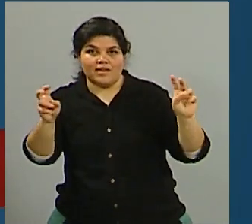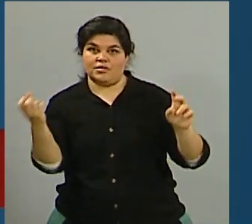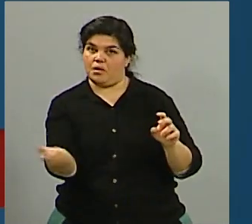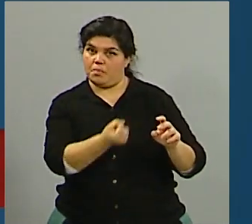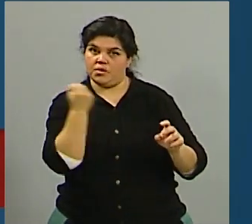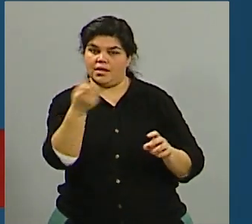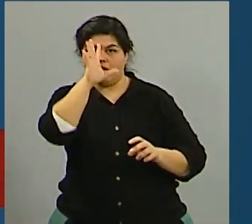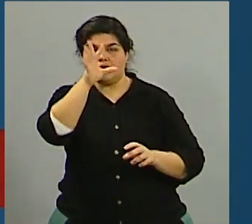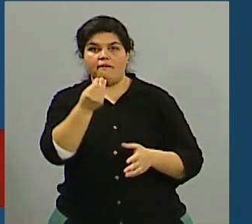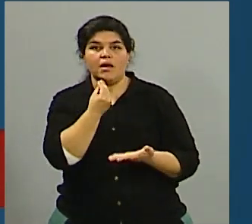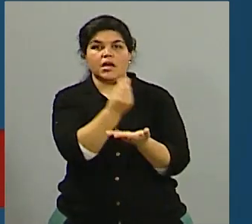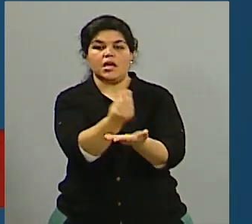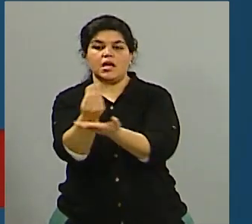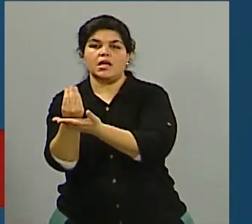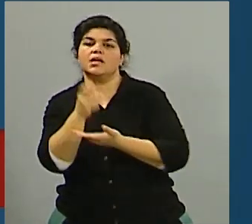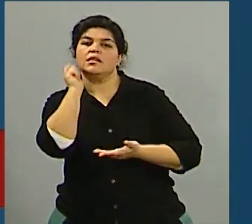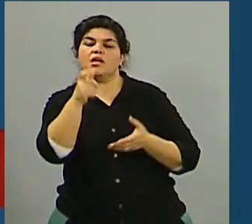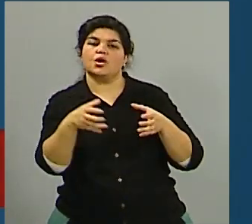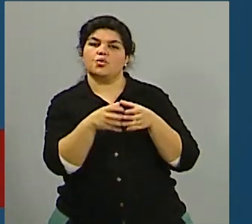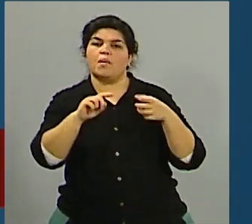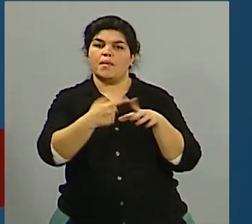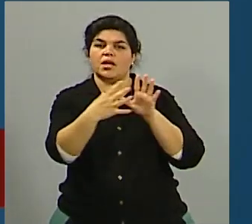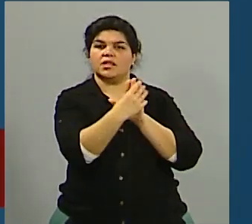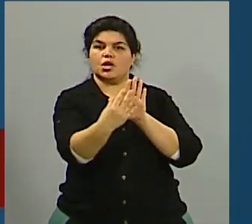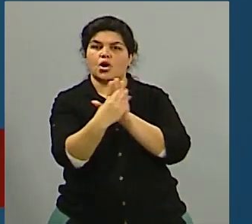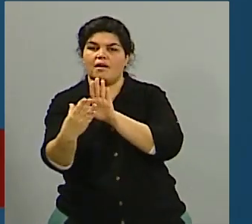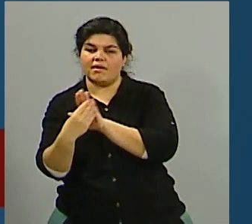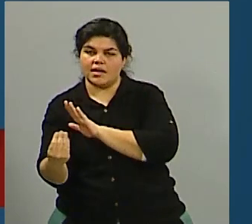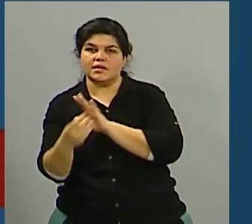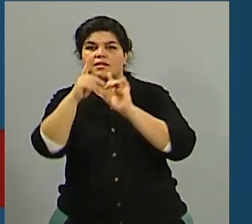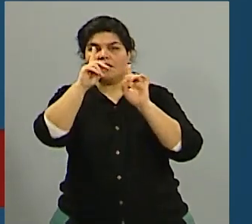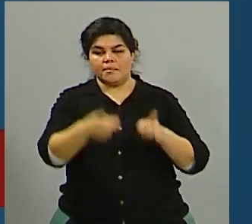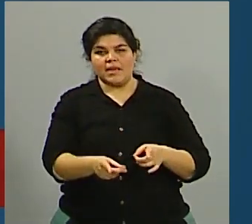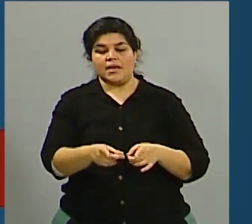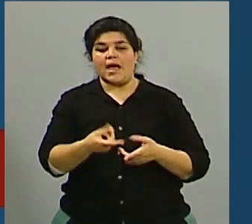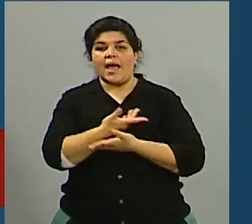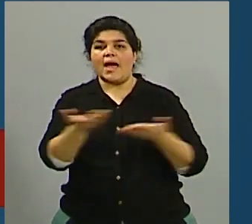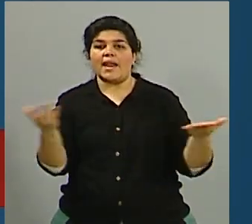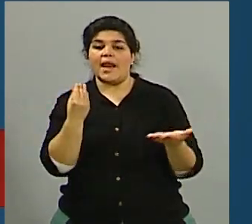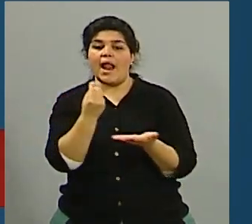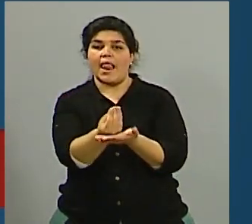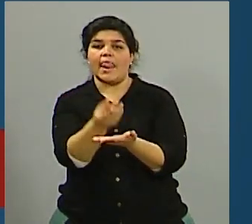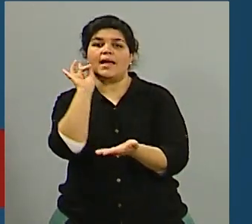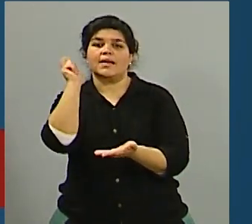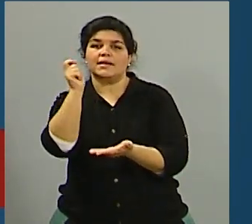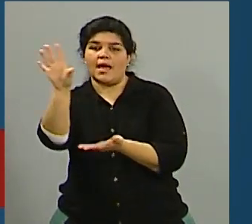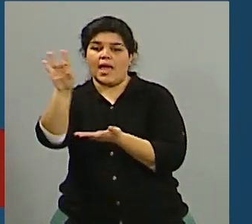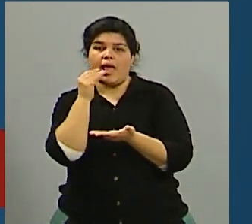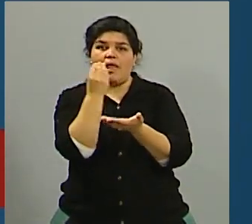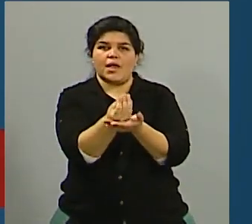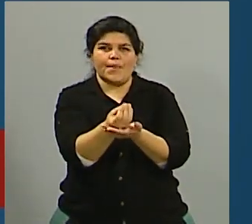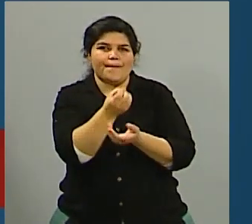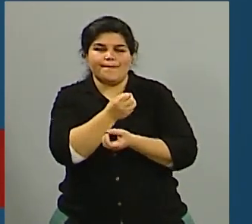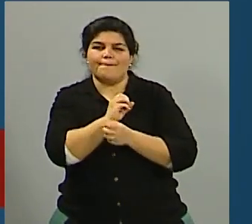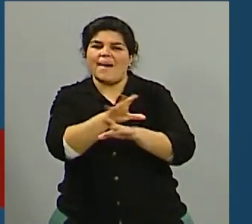líder o el referente político de un partido y después del resultado de las generales, tenemos que entender que tampoco va a ser mágico la